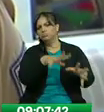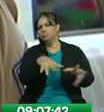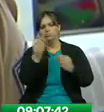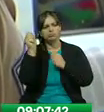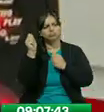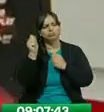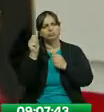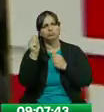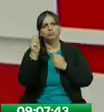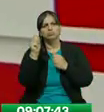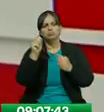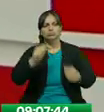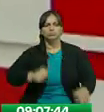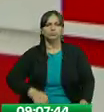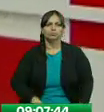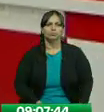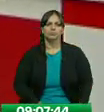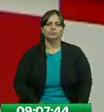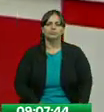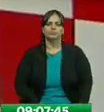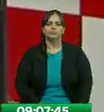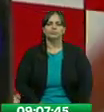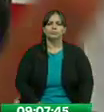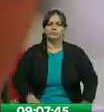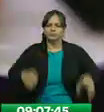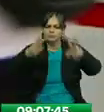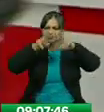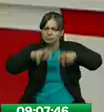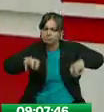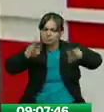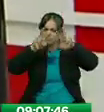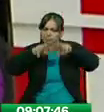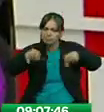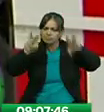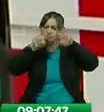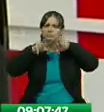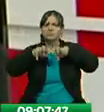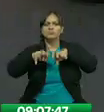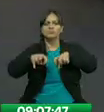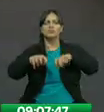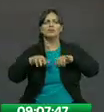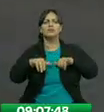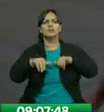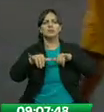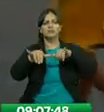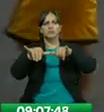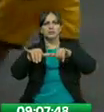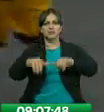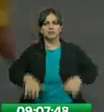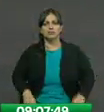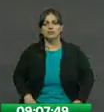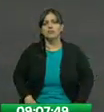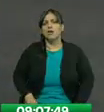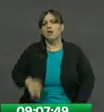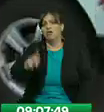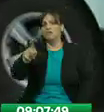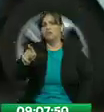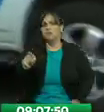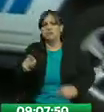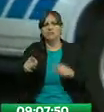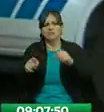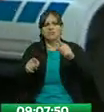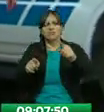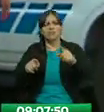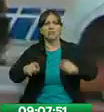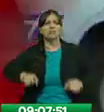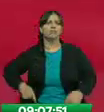en el punto. Y que continúan investigando este caso, pues en el sector no es el único local que ha sido visitado por los